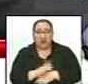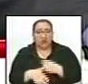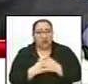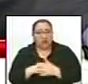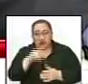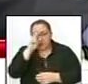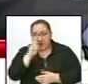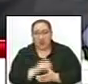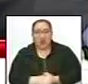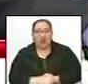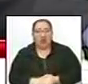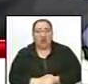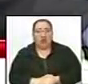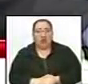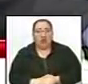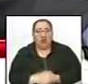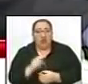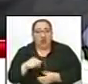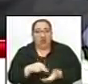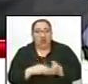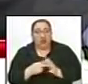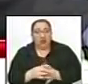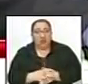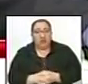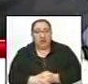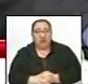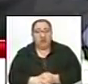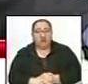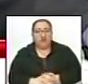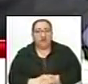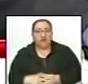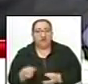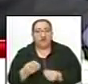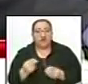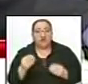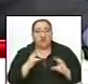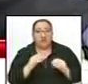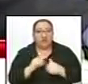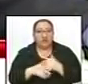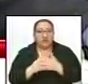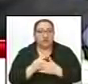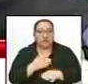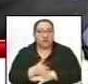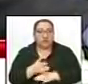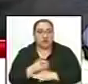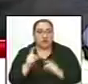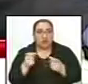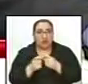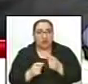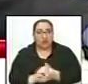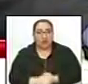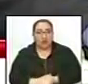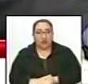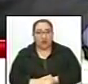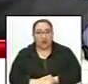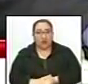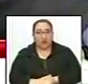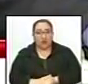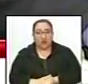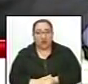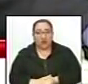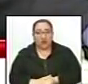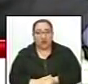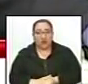país. Acá de por medio están serios cuestionamientos de la intromisión de un congresista en